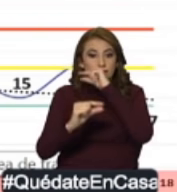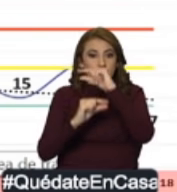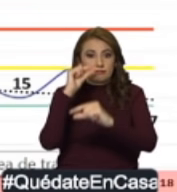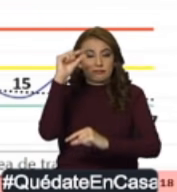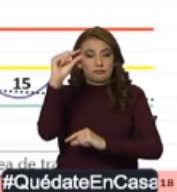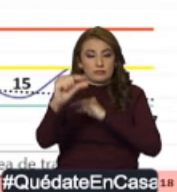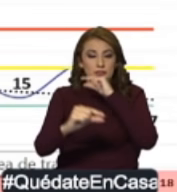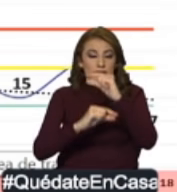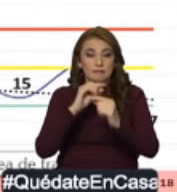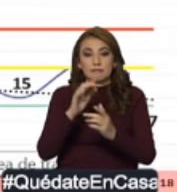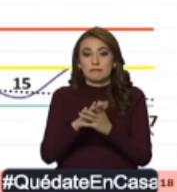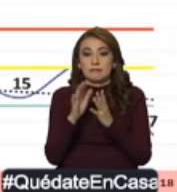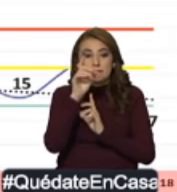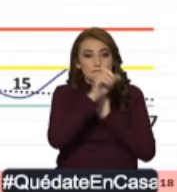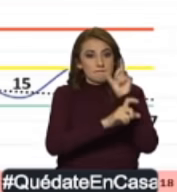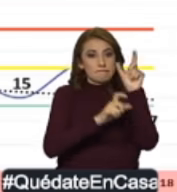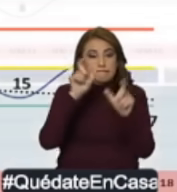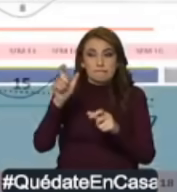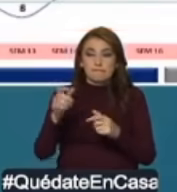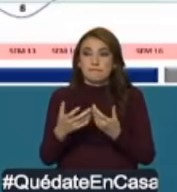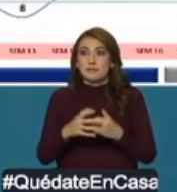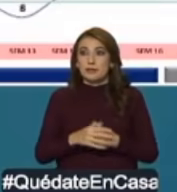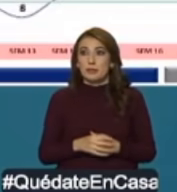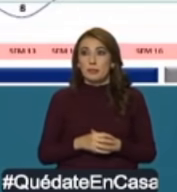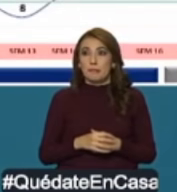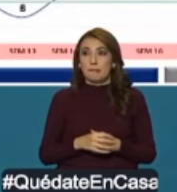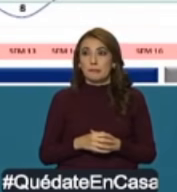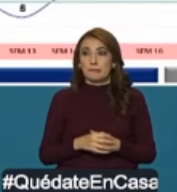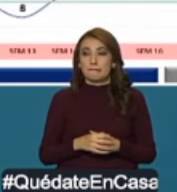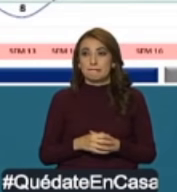perfil de las personas que se encuentran relacionadas.